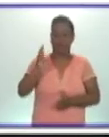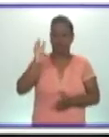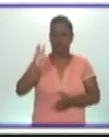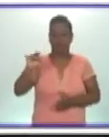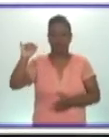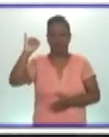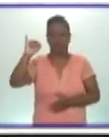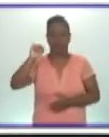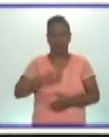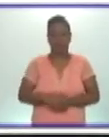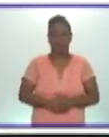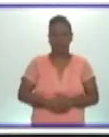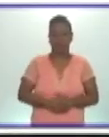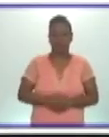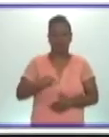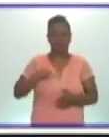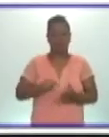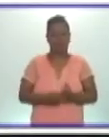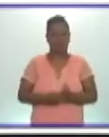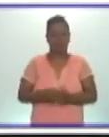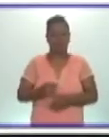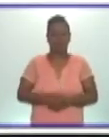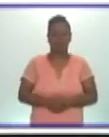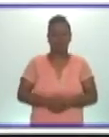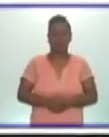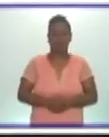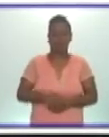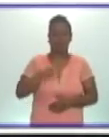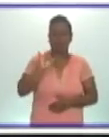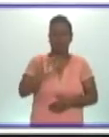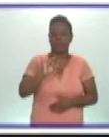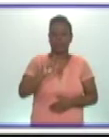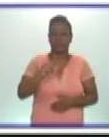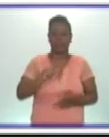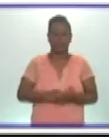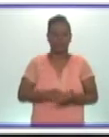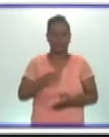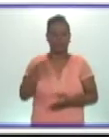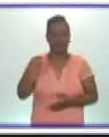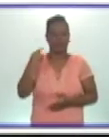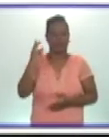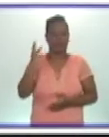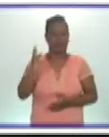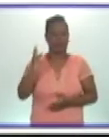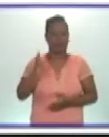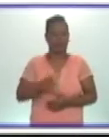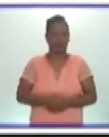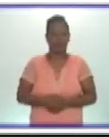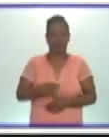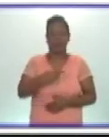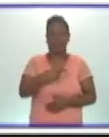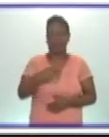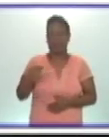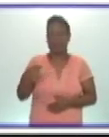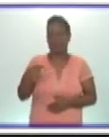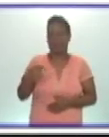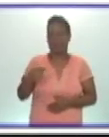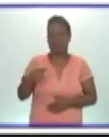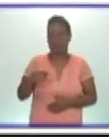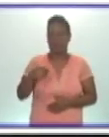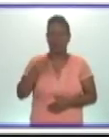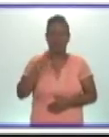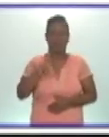término. Multiplicamos los coeficientes. 7 por menos 3,